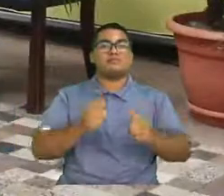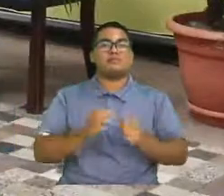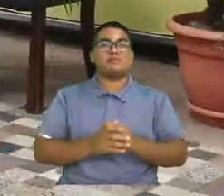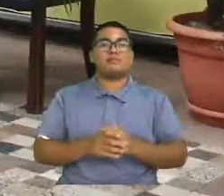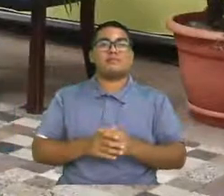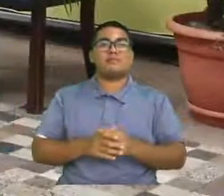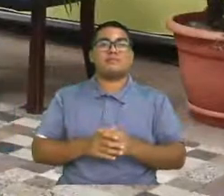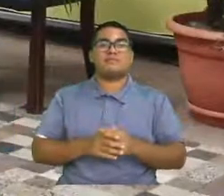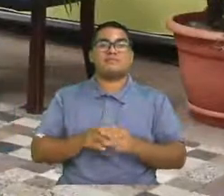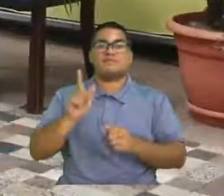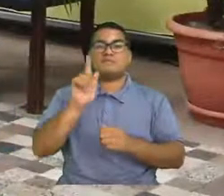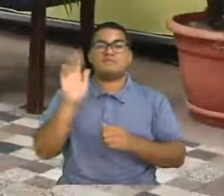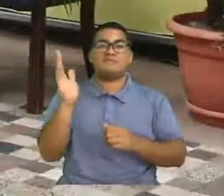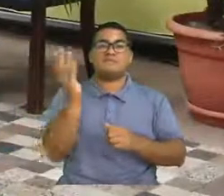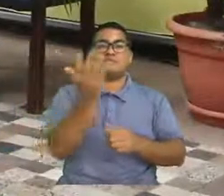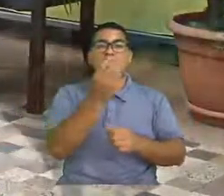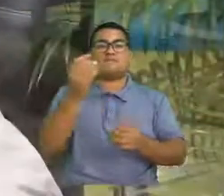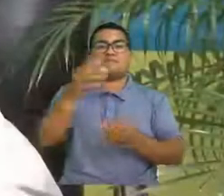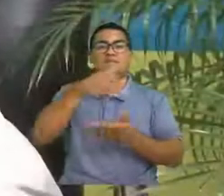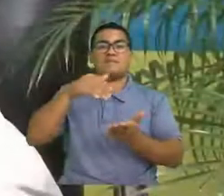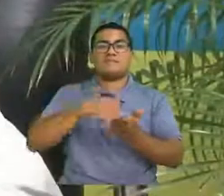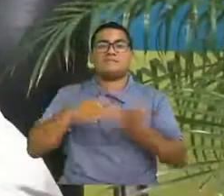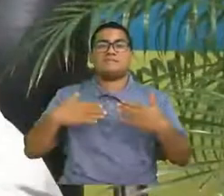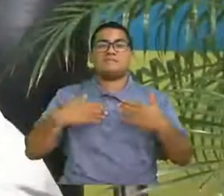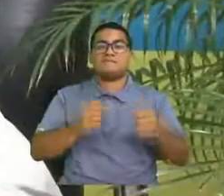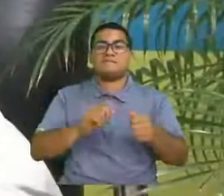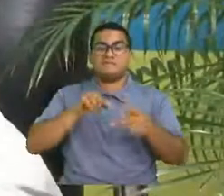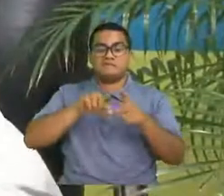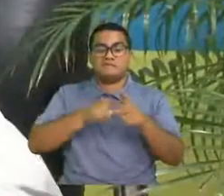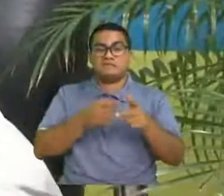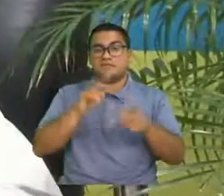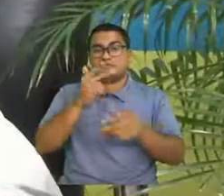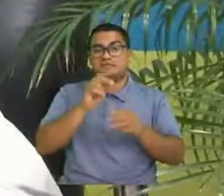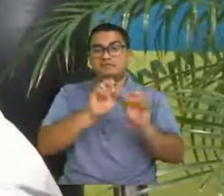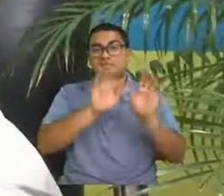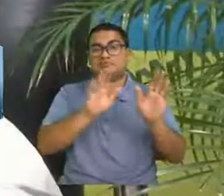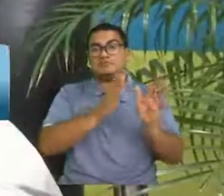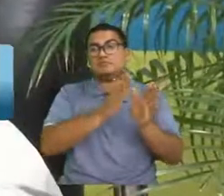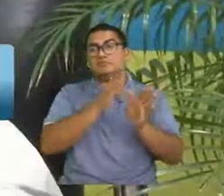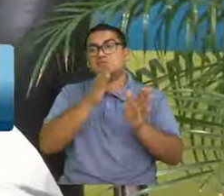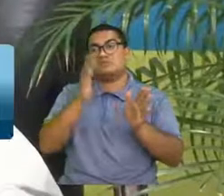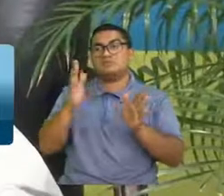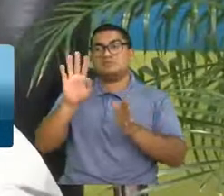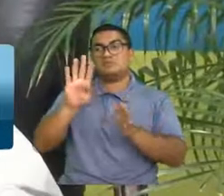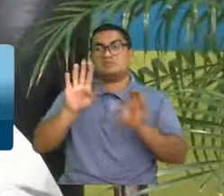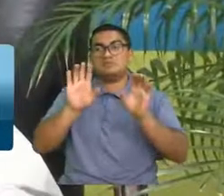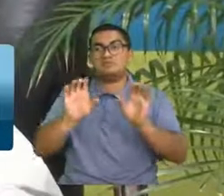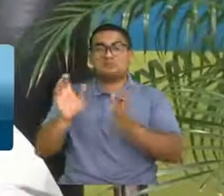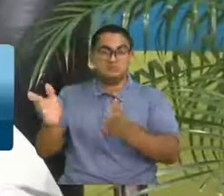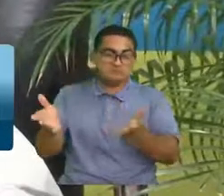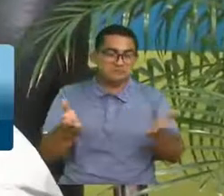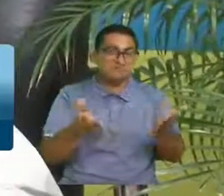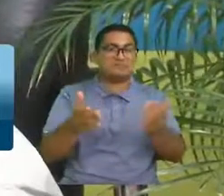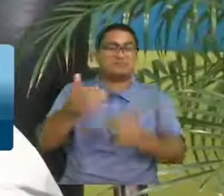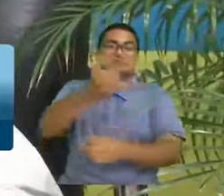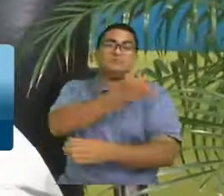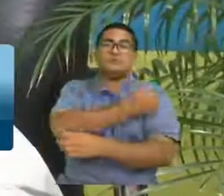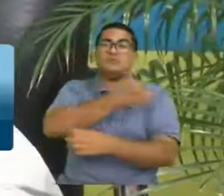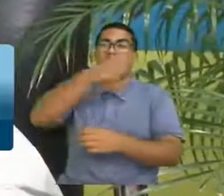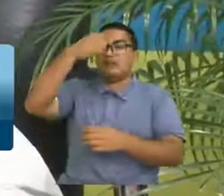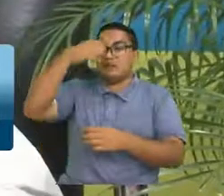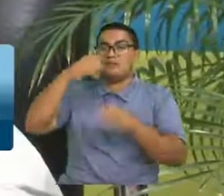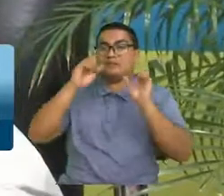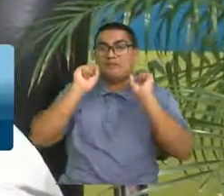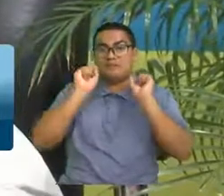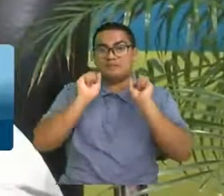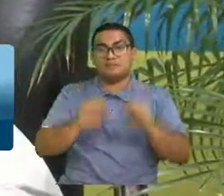es, en todos los centros de salud estamos atendiendo a partir de las 8 de la mañana con un puesto de vacunación y el cual cierra hasta las 4 de la